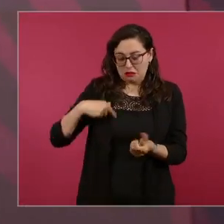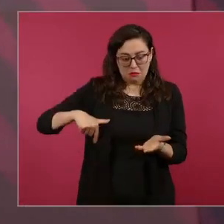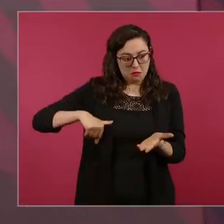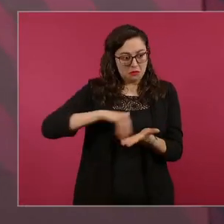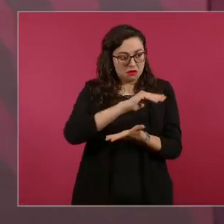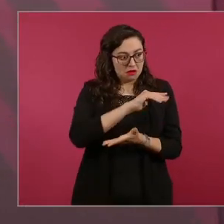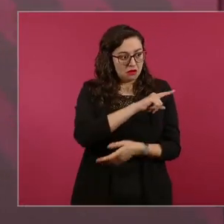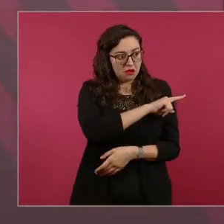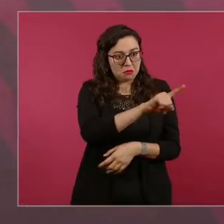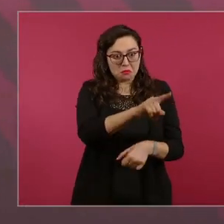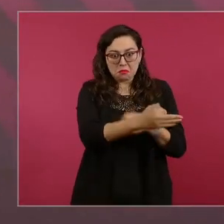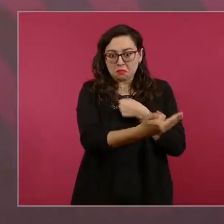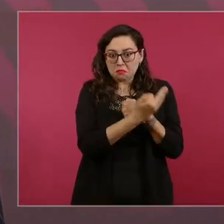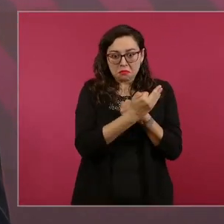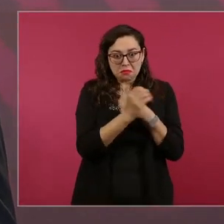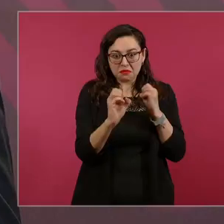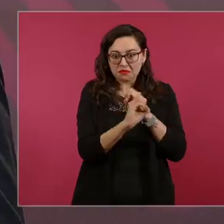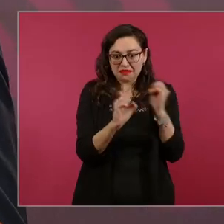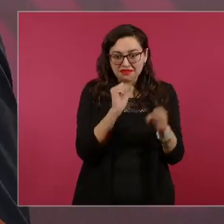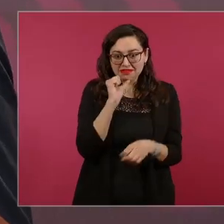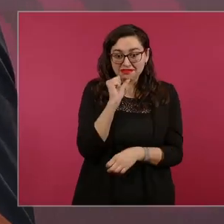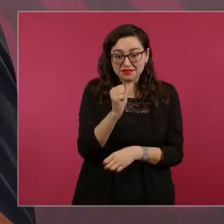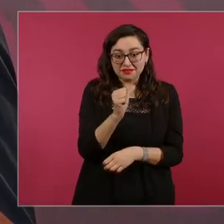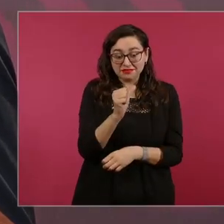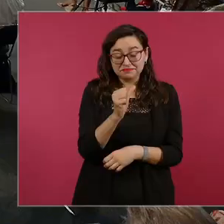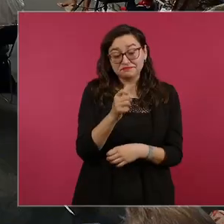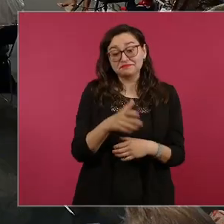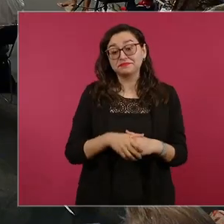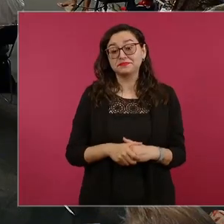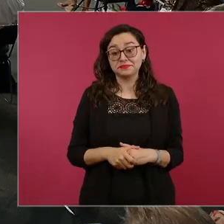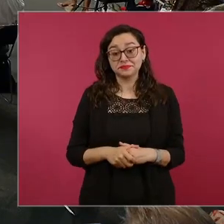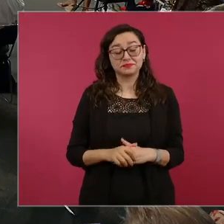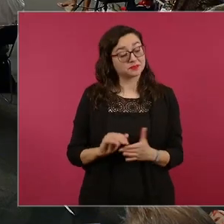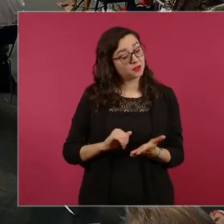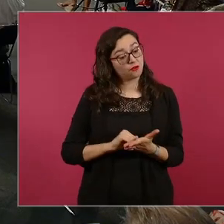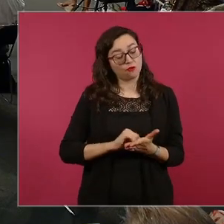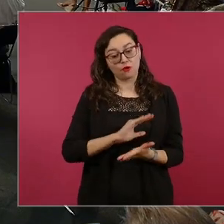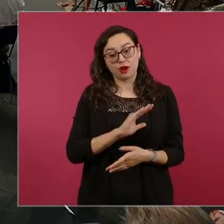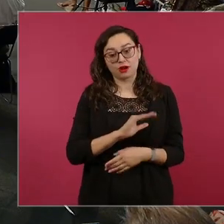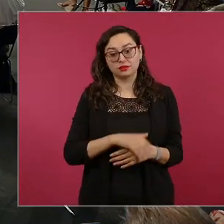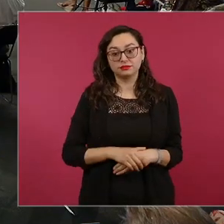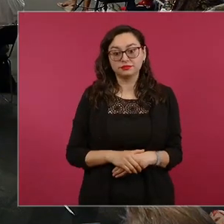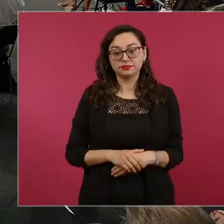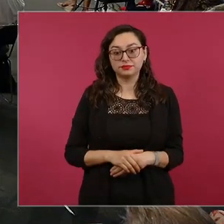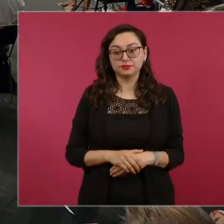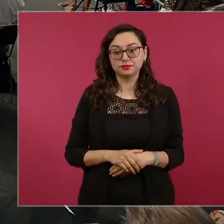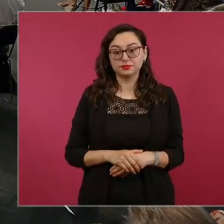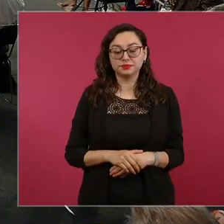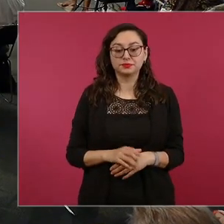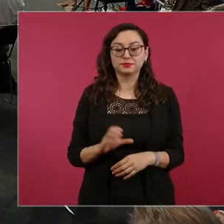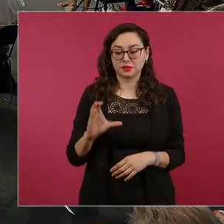el presidente Cárdenas, no hay protestas.